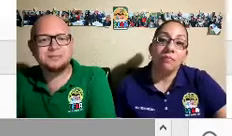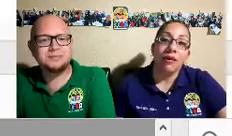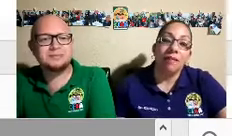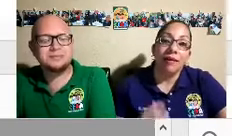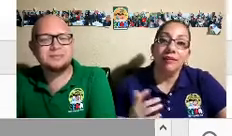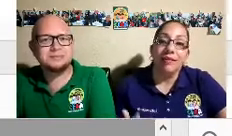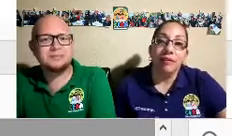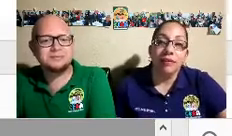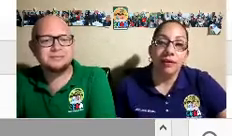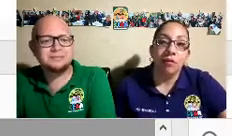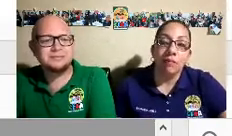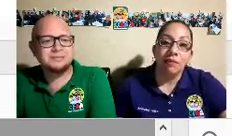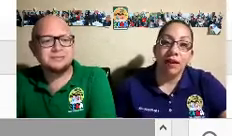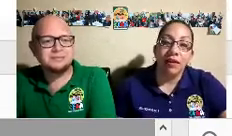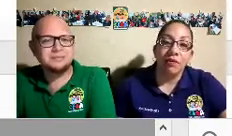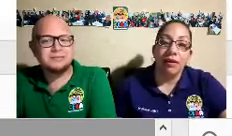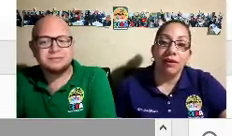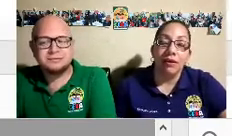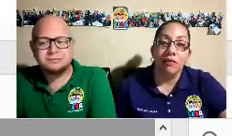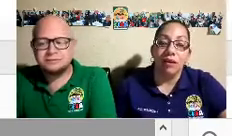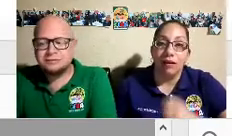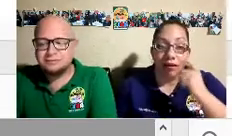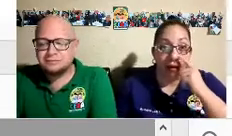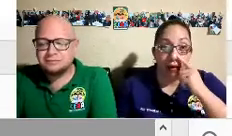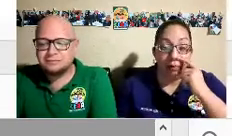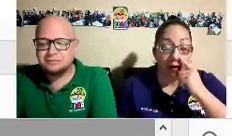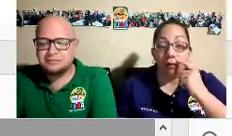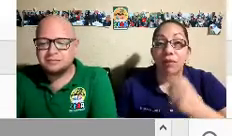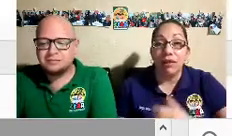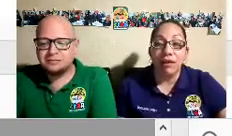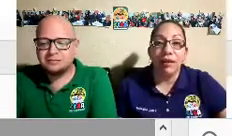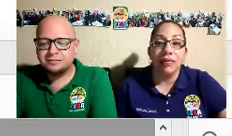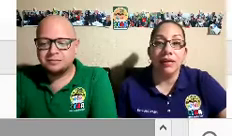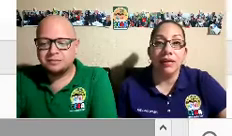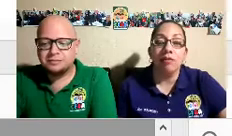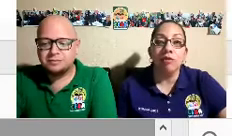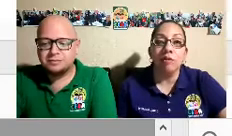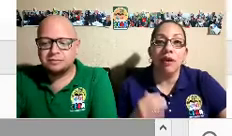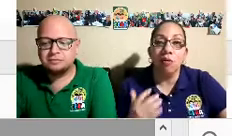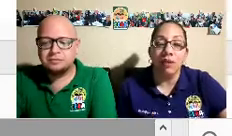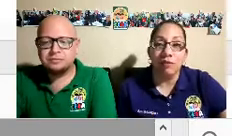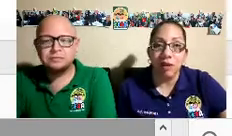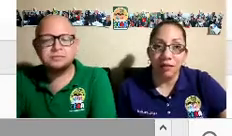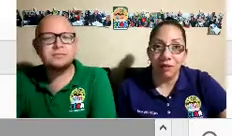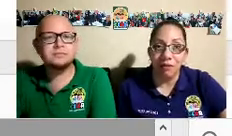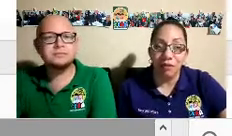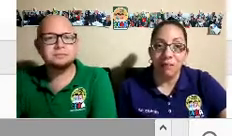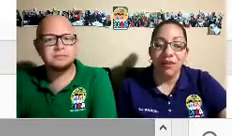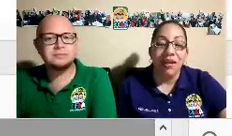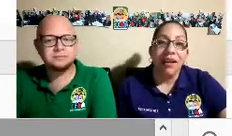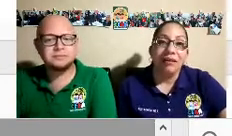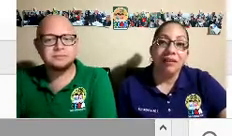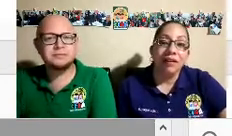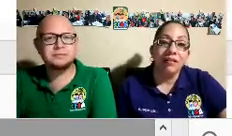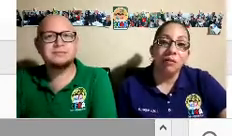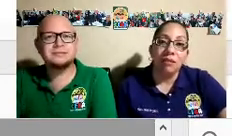recuerden que para trabajar las lecciones del libro de primer año del niño, del libro de matemáticas, nosotros siempre recomendamos una actividad previa.